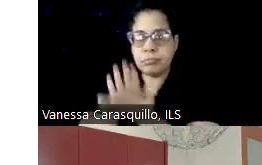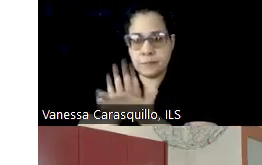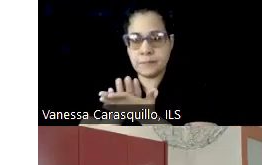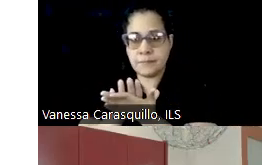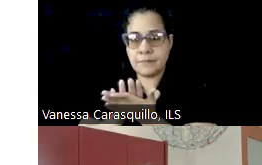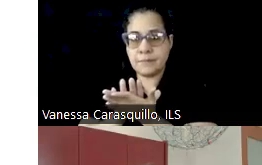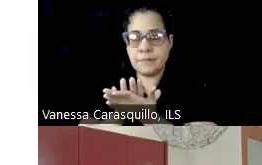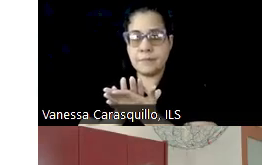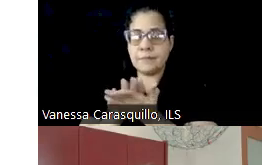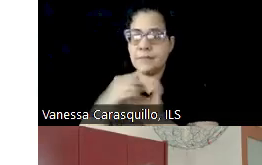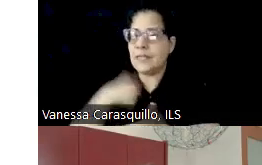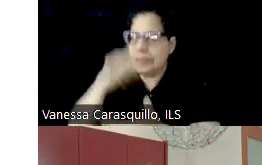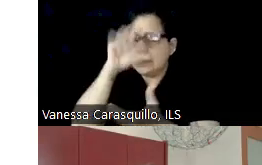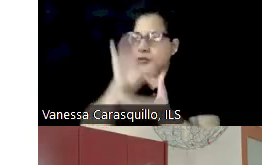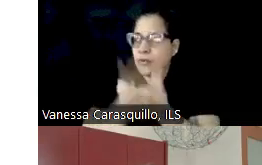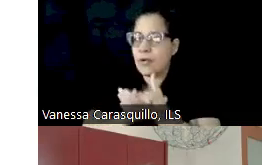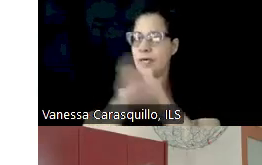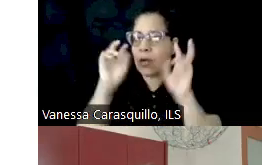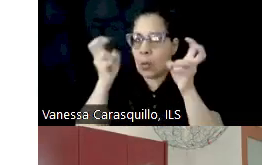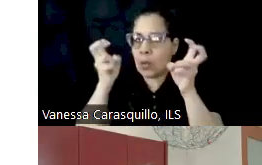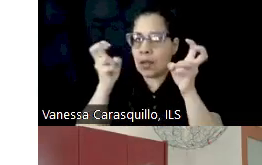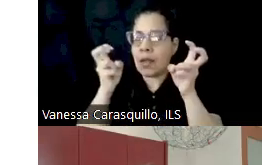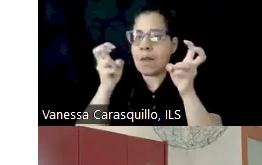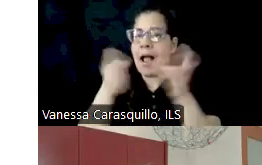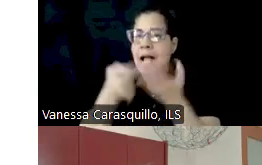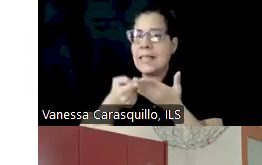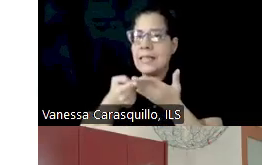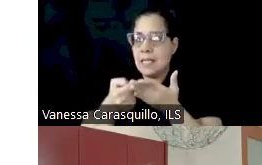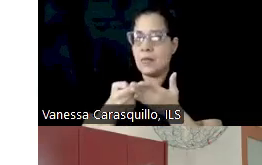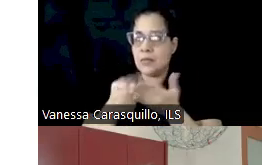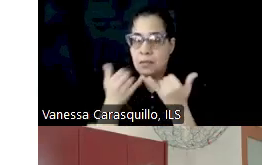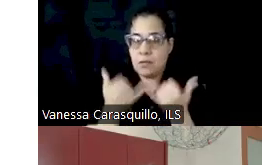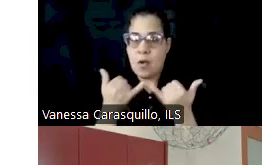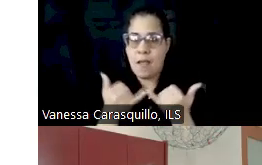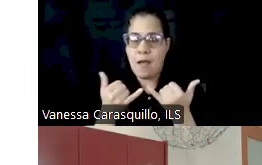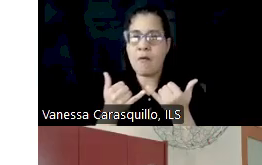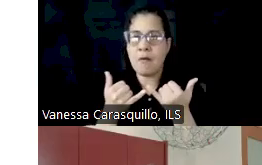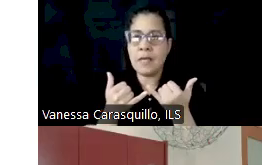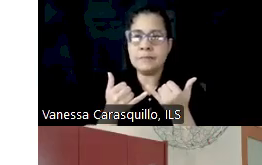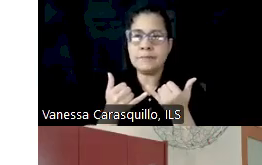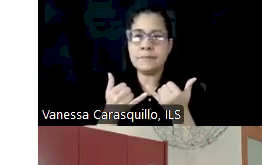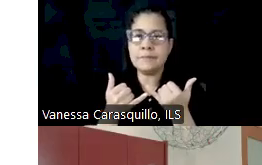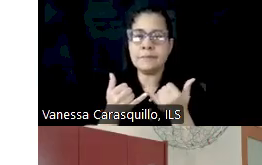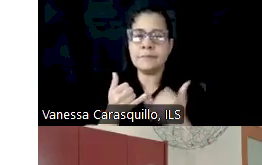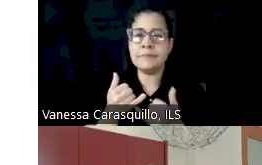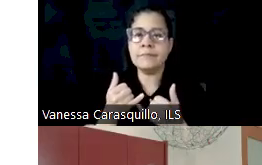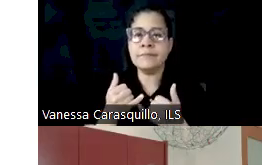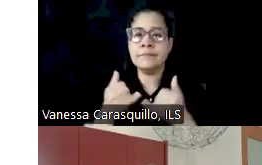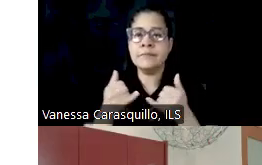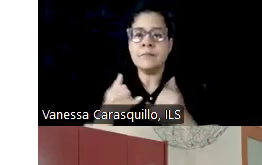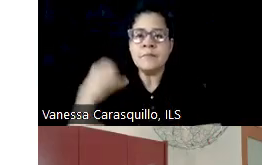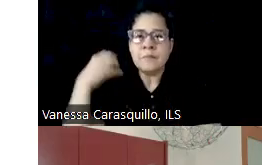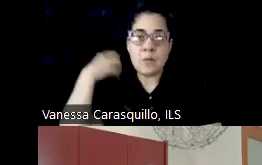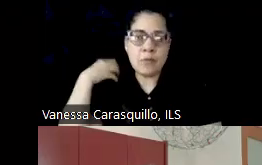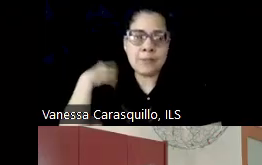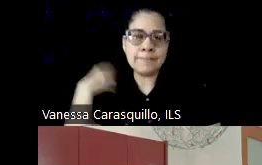que yo creo que es un tema que se puede discutir con el honorable secretario en la próxima conferencia. Hasta